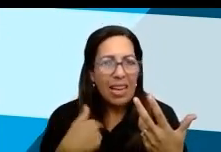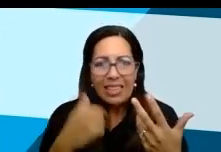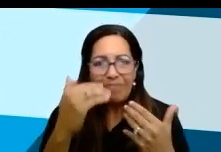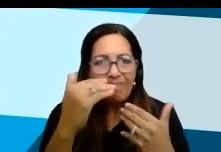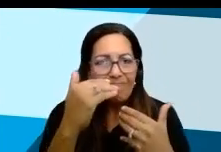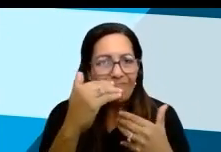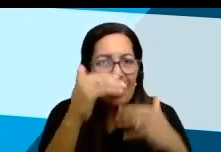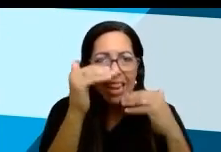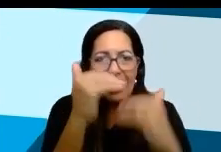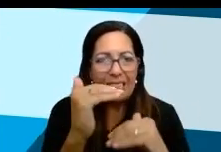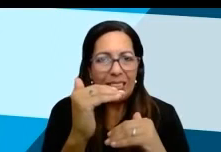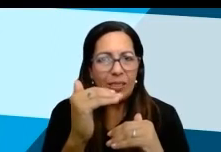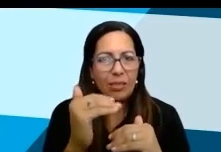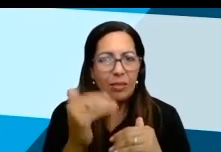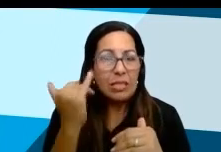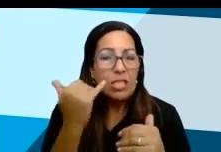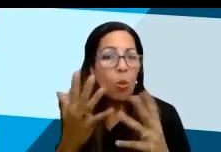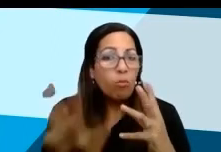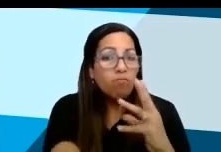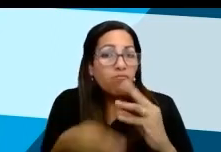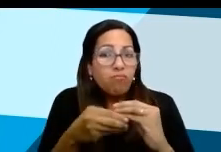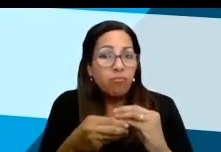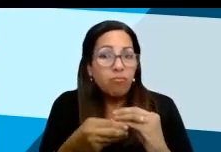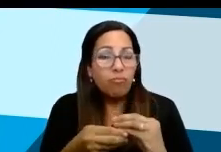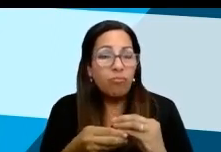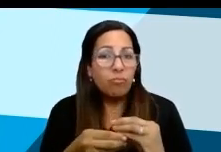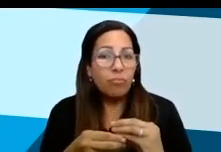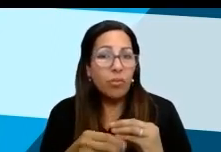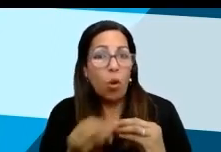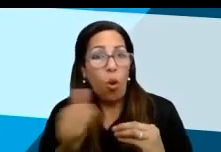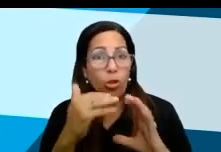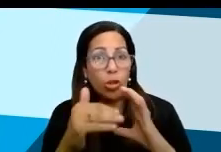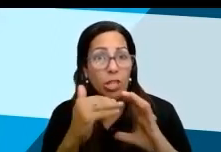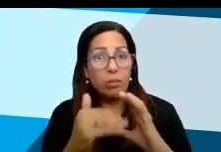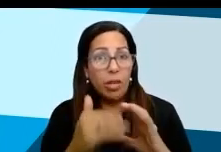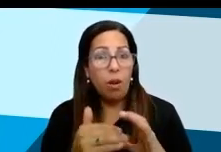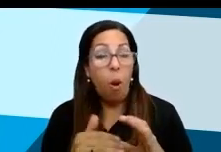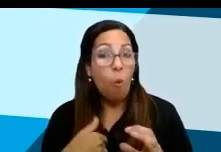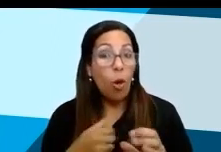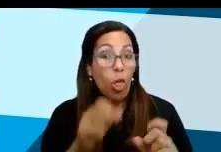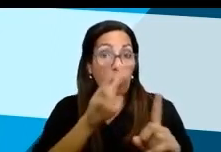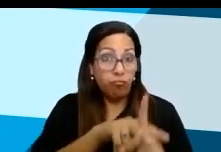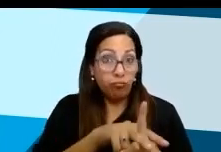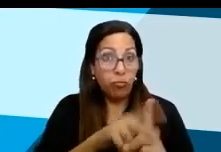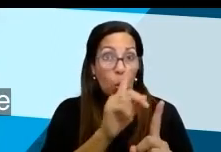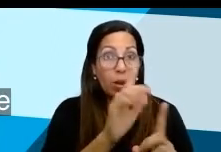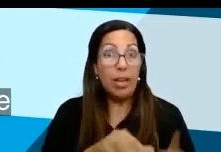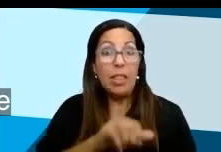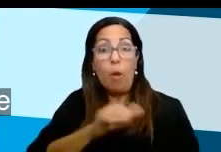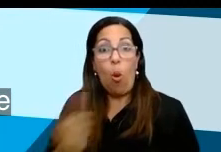que si uno quiere tener más de un correo electrónico, uno se registre más de una vez en el portal?